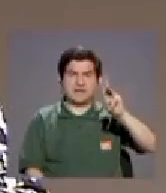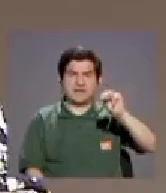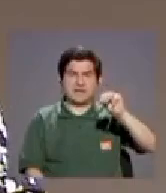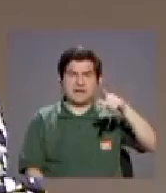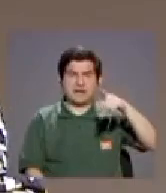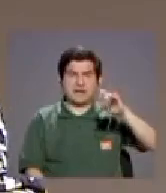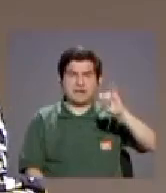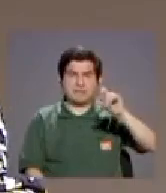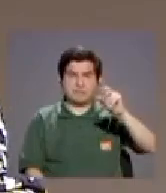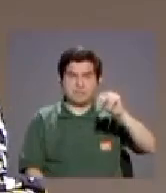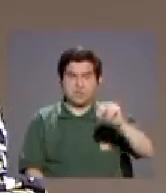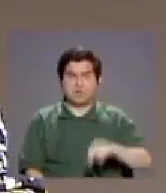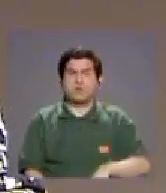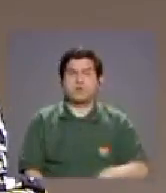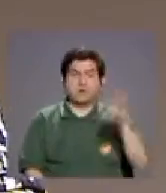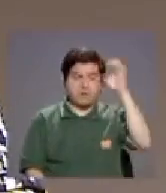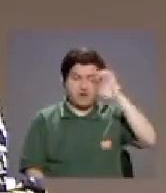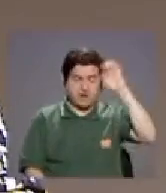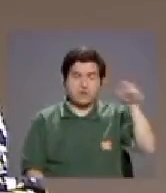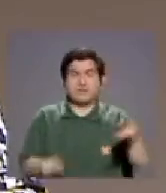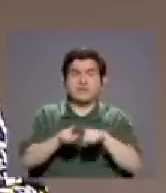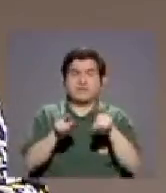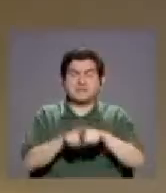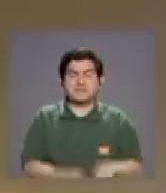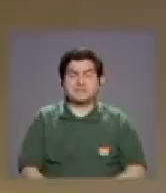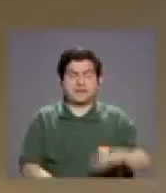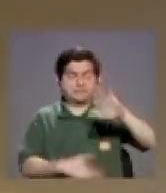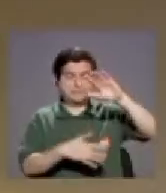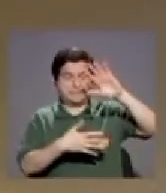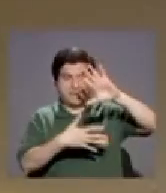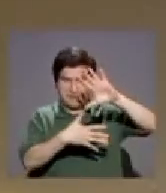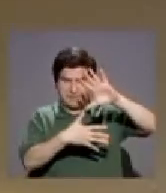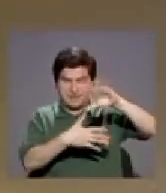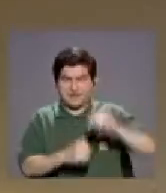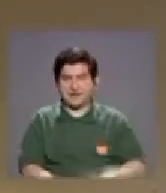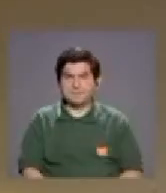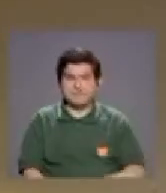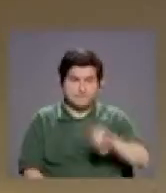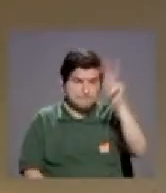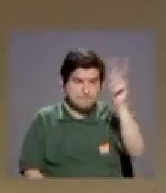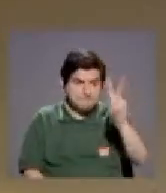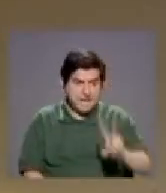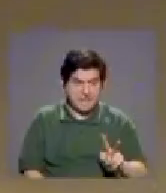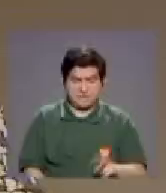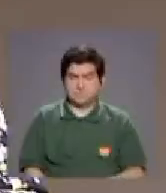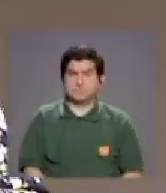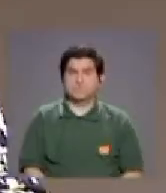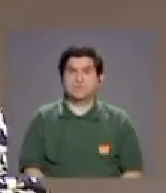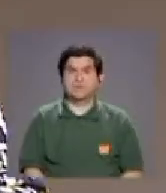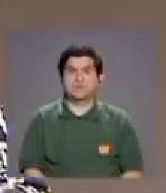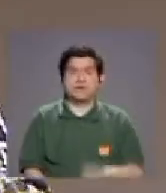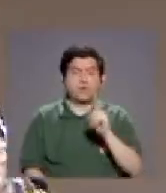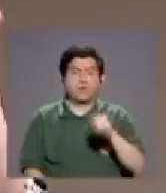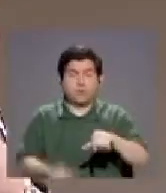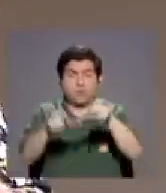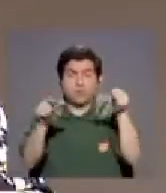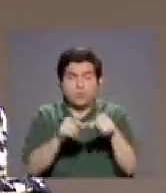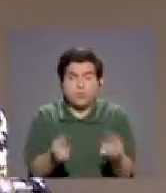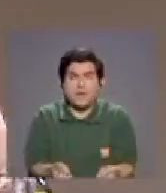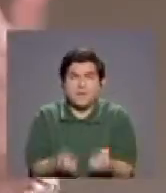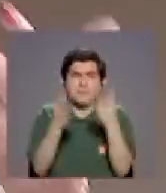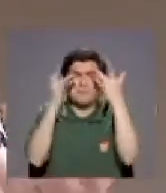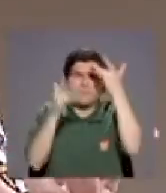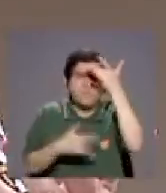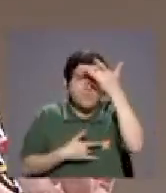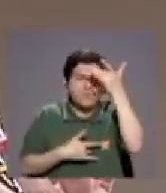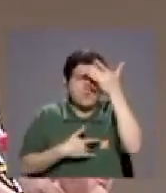y lamentablemente también en la región de las Américas, donde Venezuela se convirtió en un foco de muchas